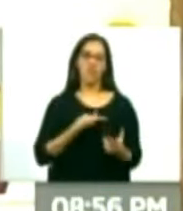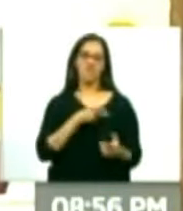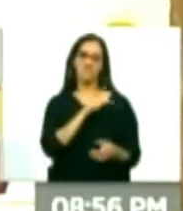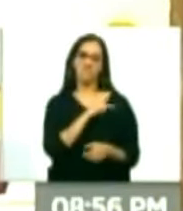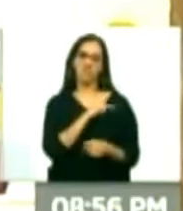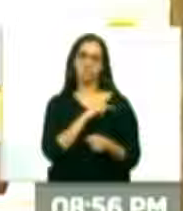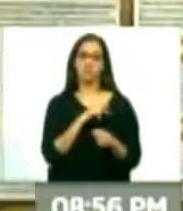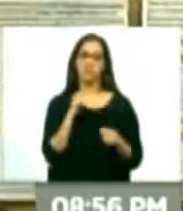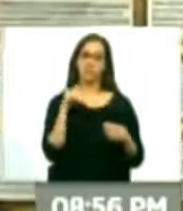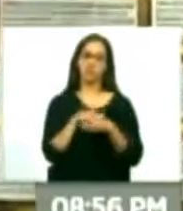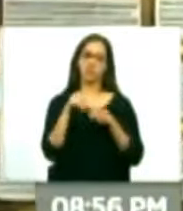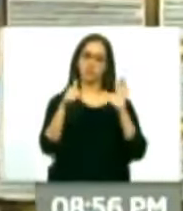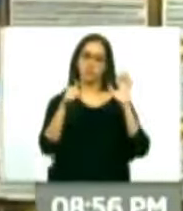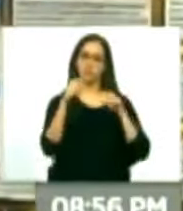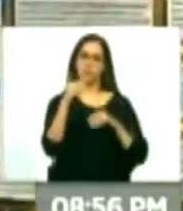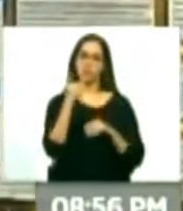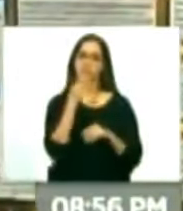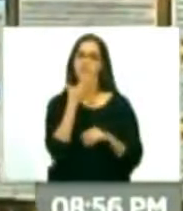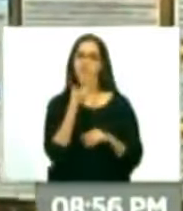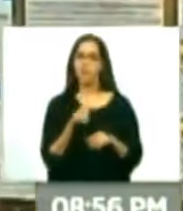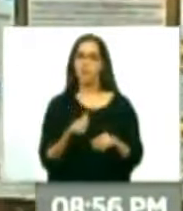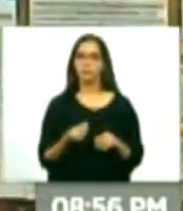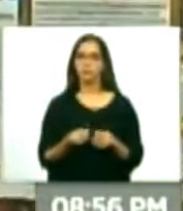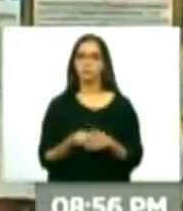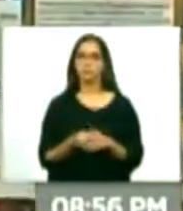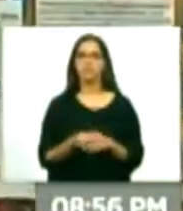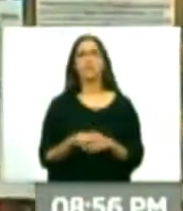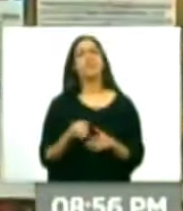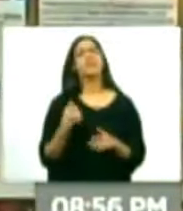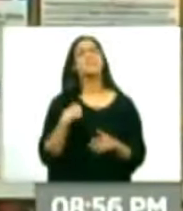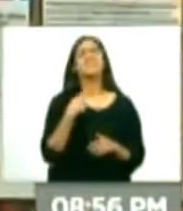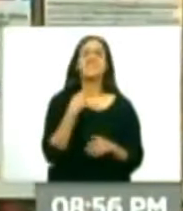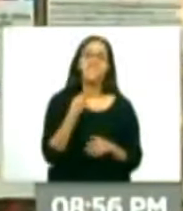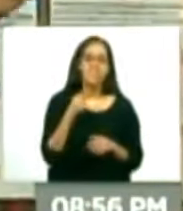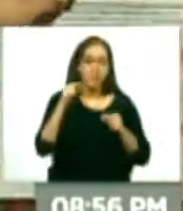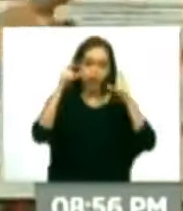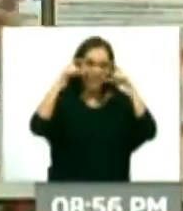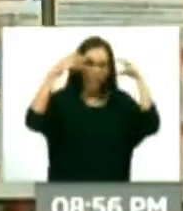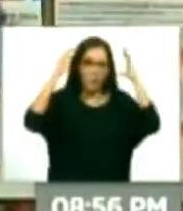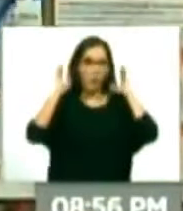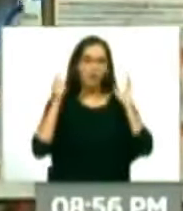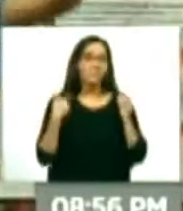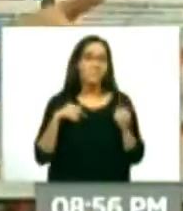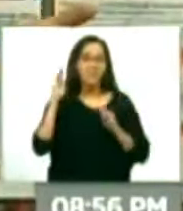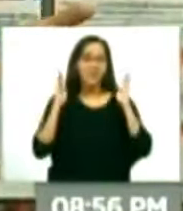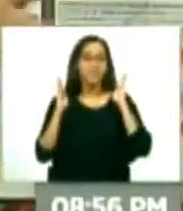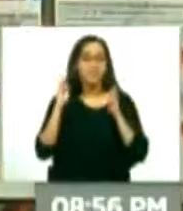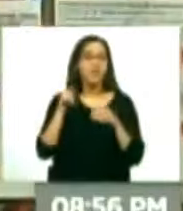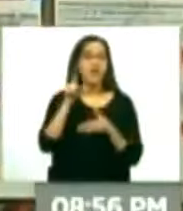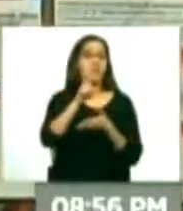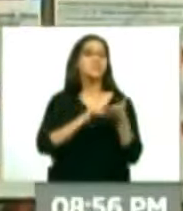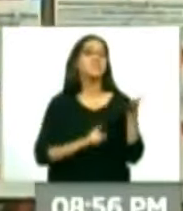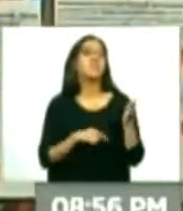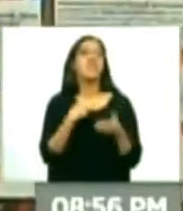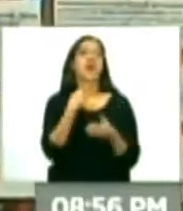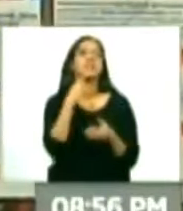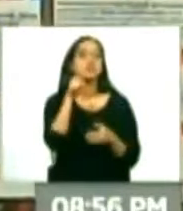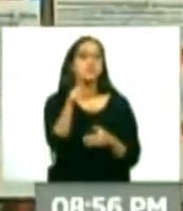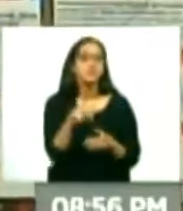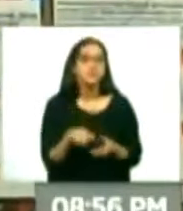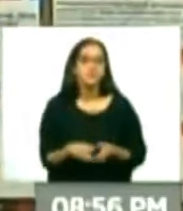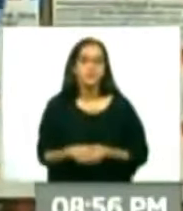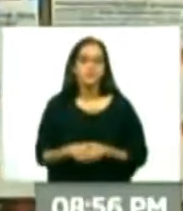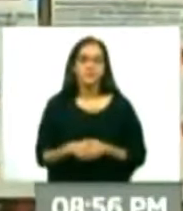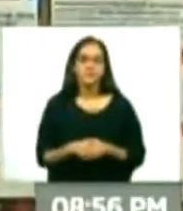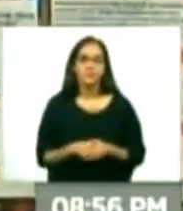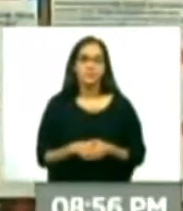6 de diciembre. Rafael Poleo, y si yo te digo que Ramos Alú tiene candidatos en esas planchas, ¿qué vas a decir tú?